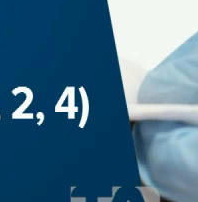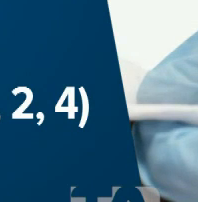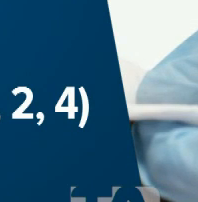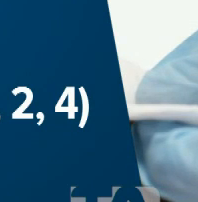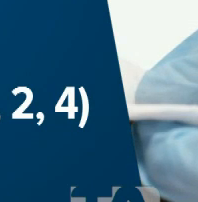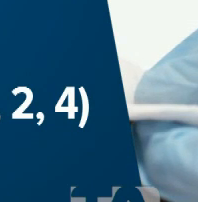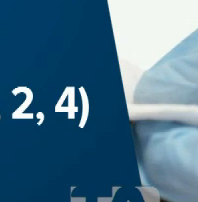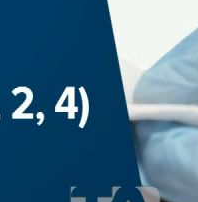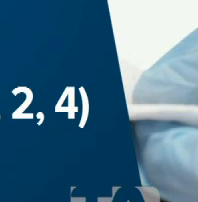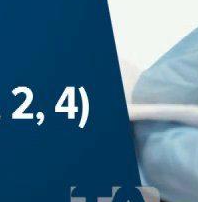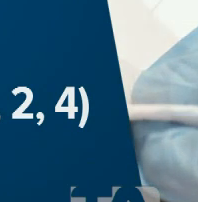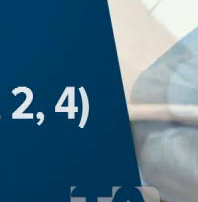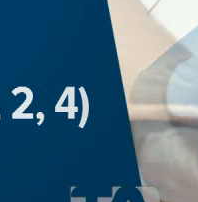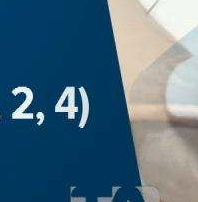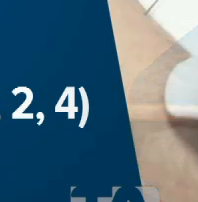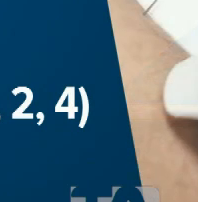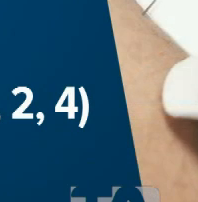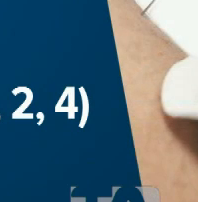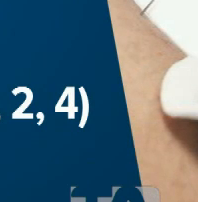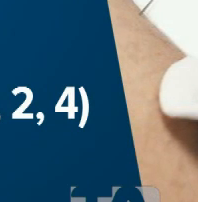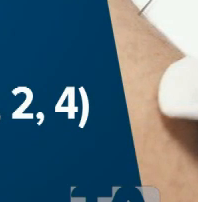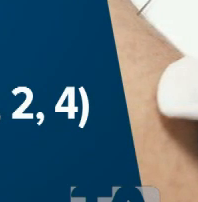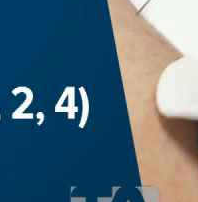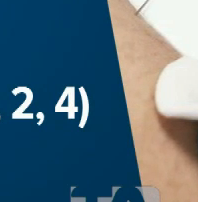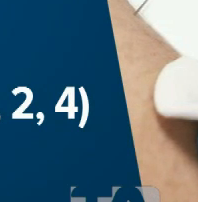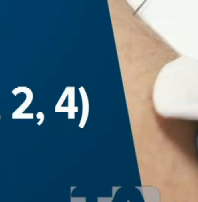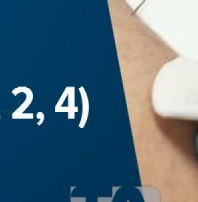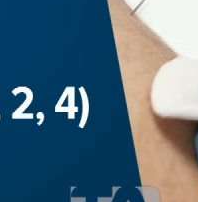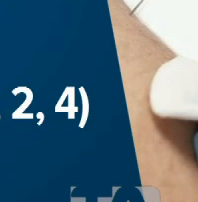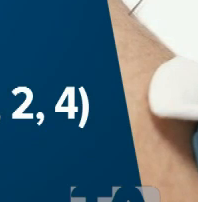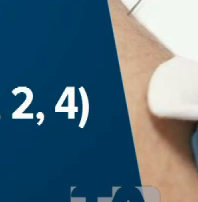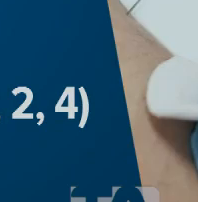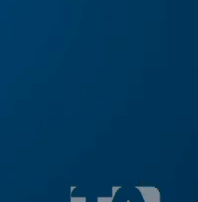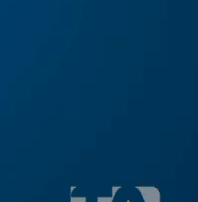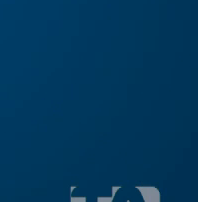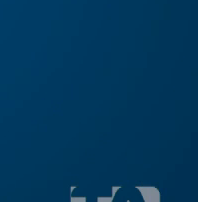y 28 años con cédula 0, 2 y 4.